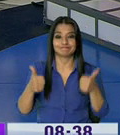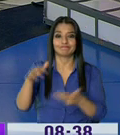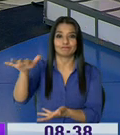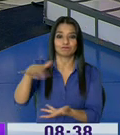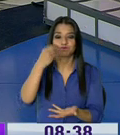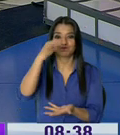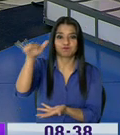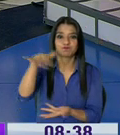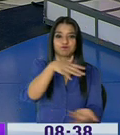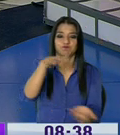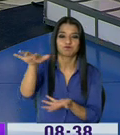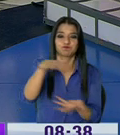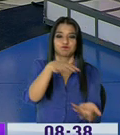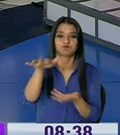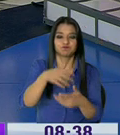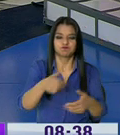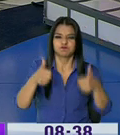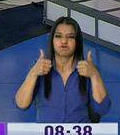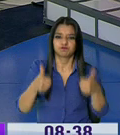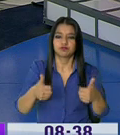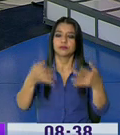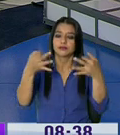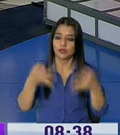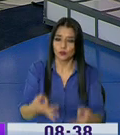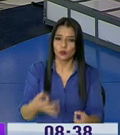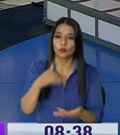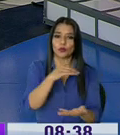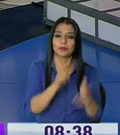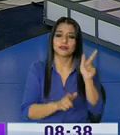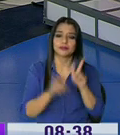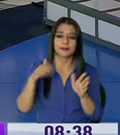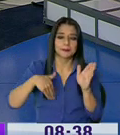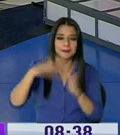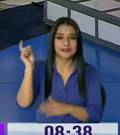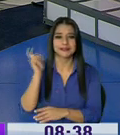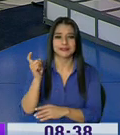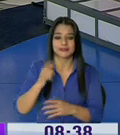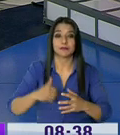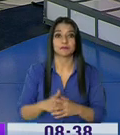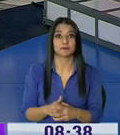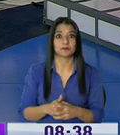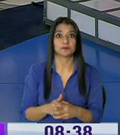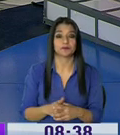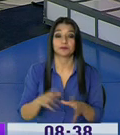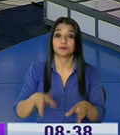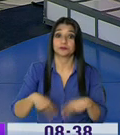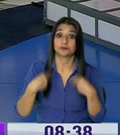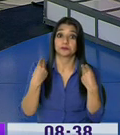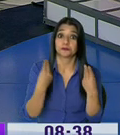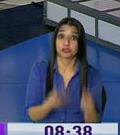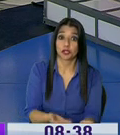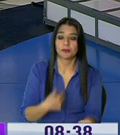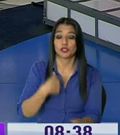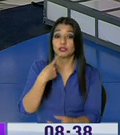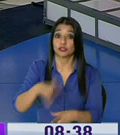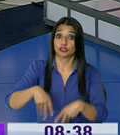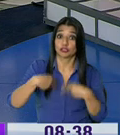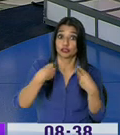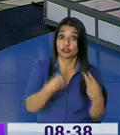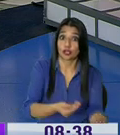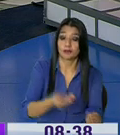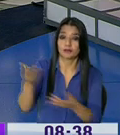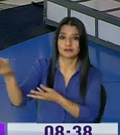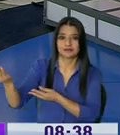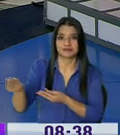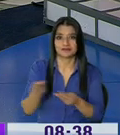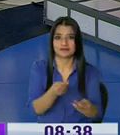estas donaciones que ha hecho, que seguro van a ir a donde más lo necesitan. Y cuando uno da, como siempre repetimos, nos recibe, llega